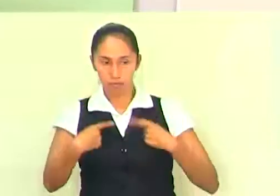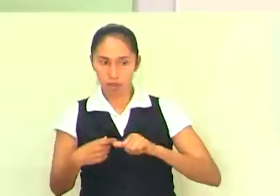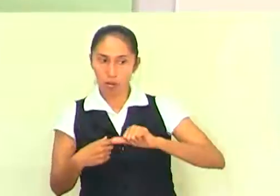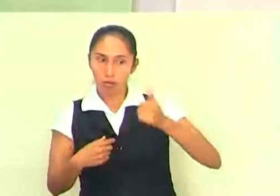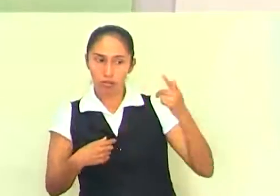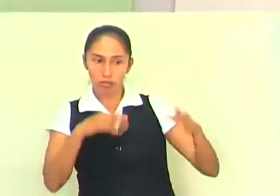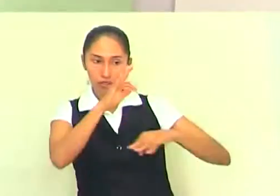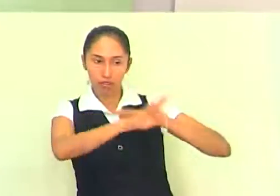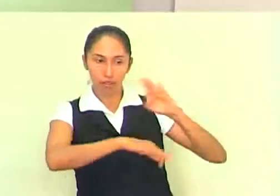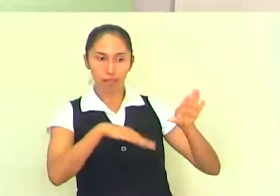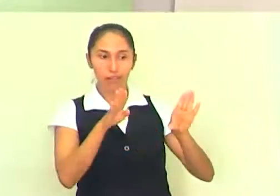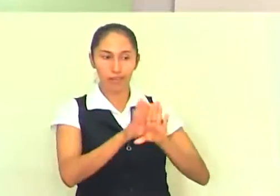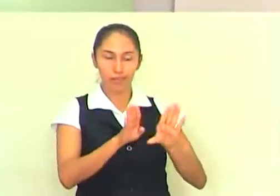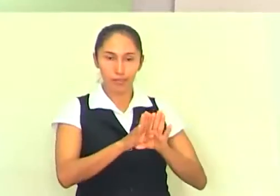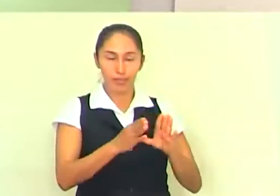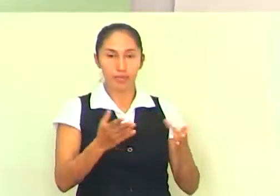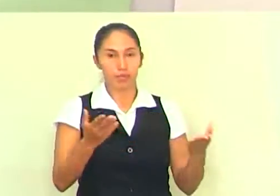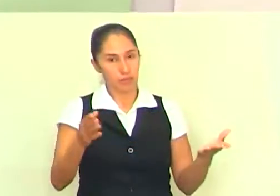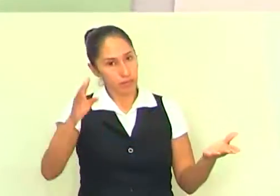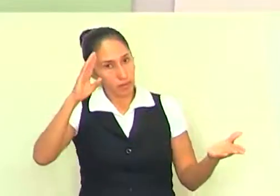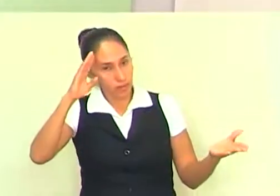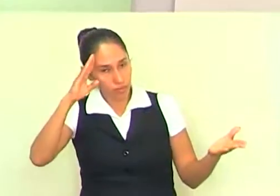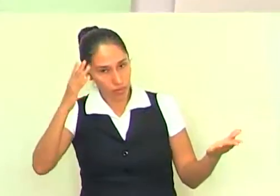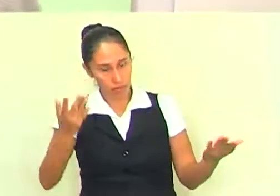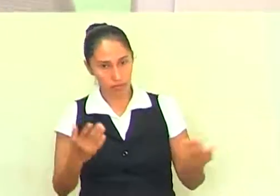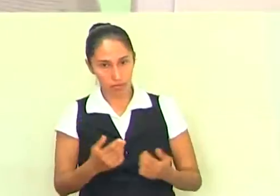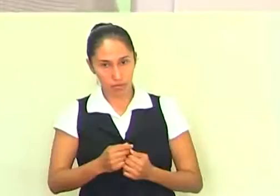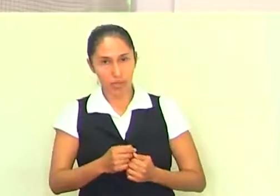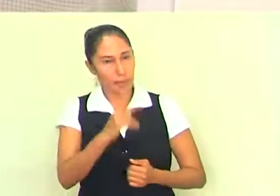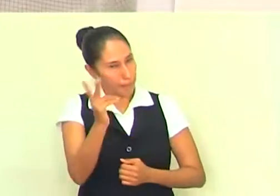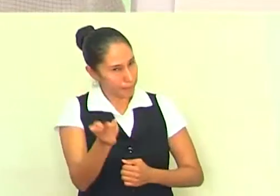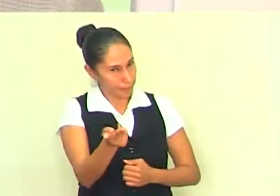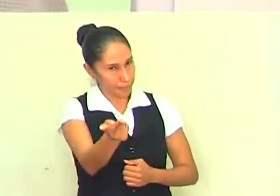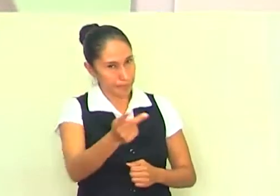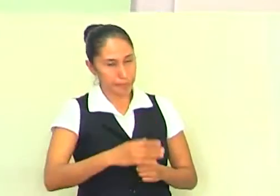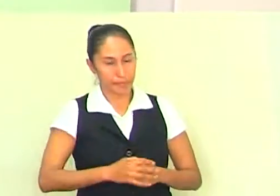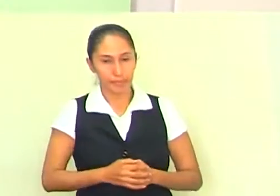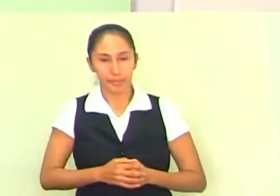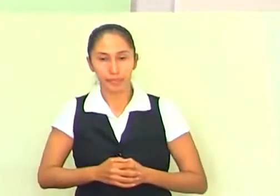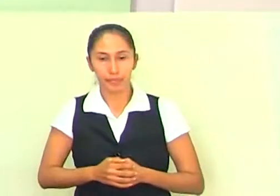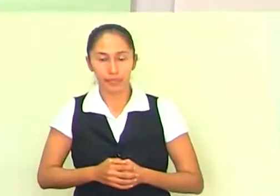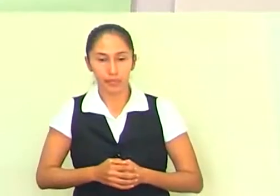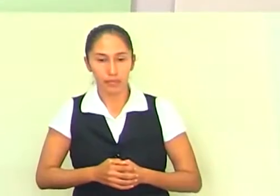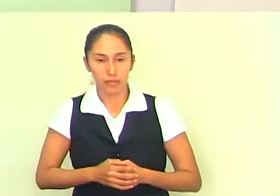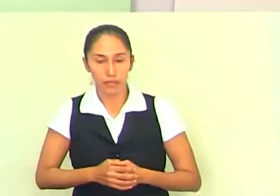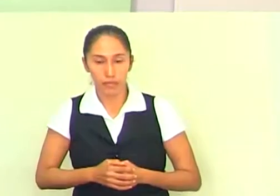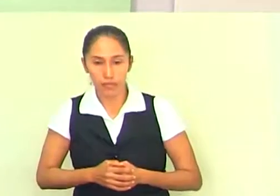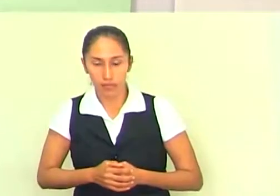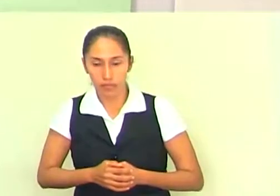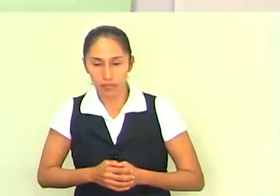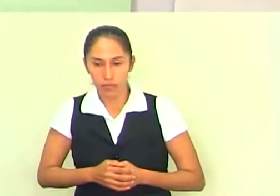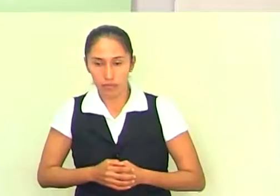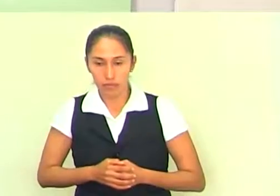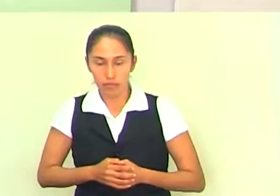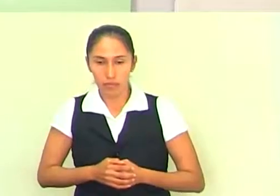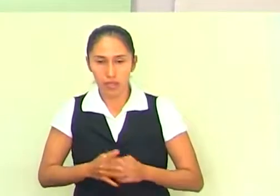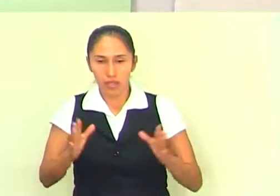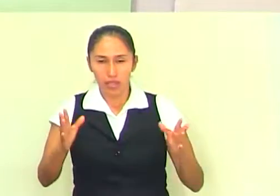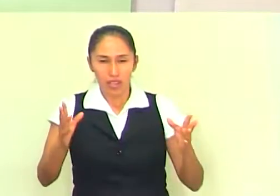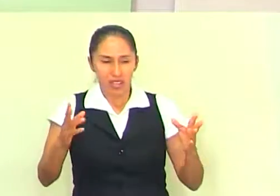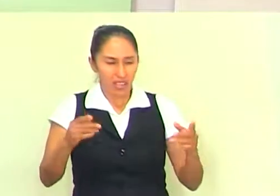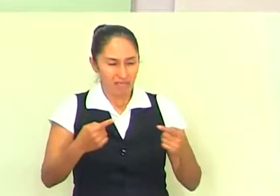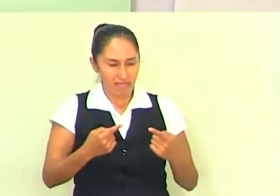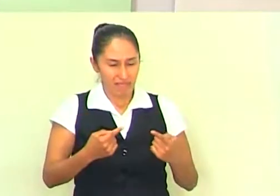personas, porque cabe entonces la pregunta, jóvenes, ¿quiénes son los que violan los derechos